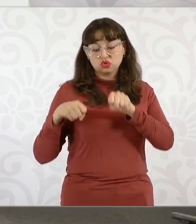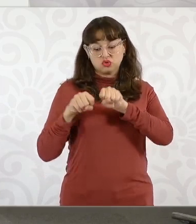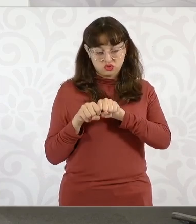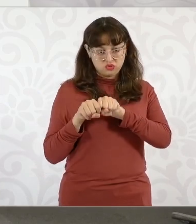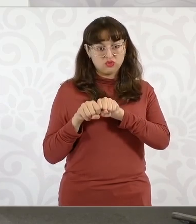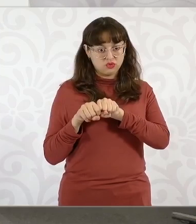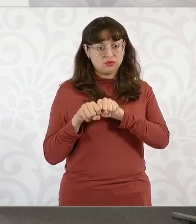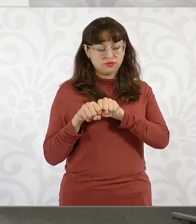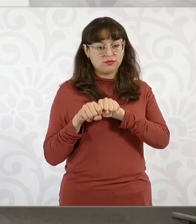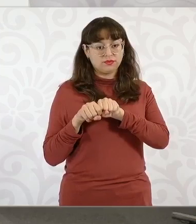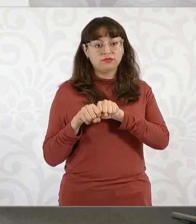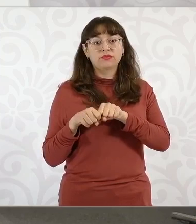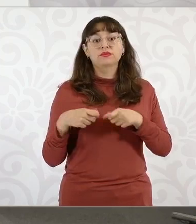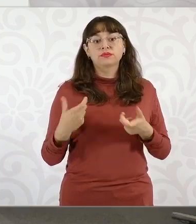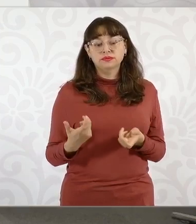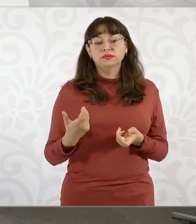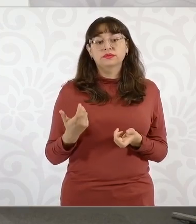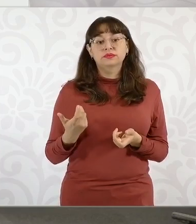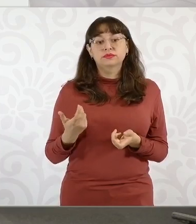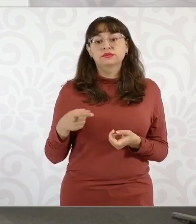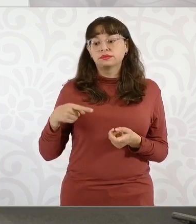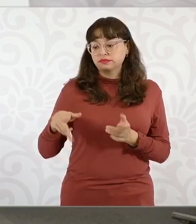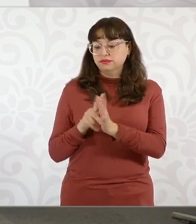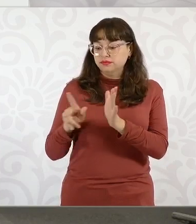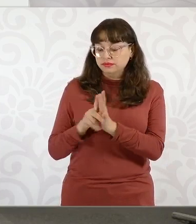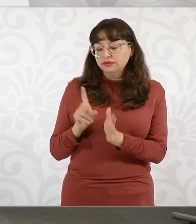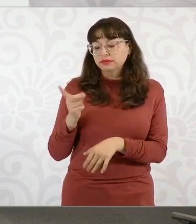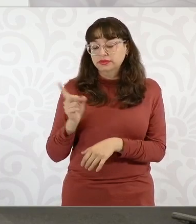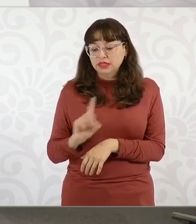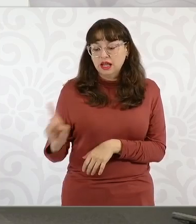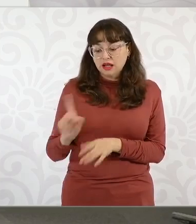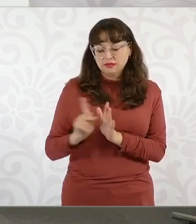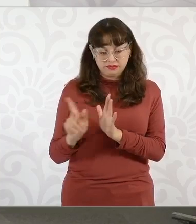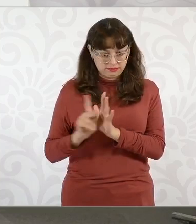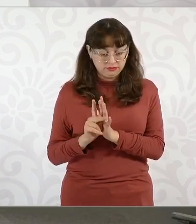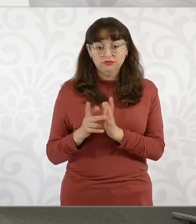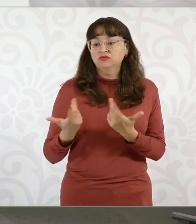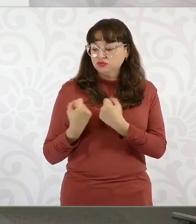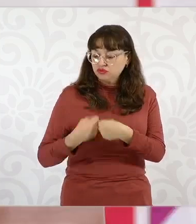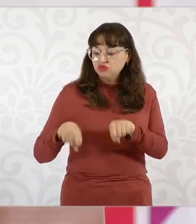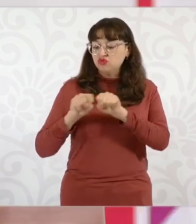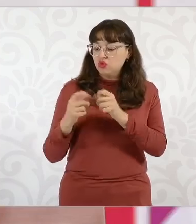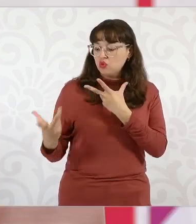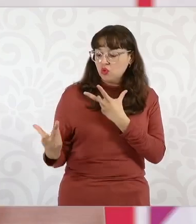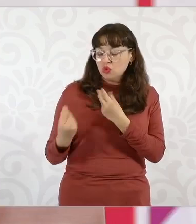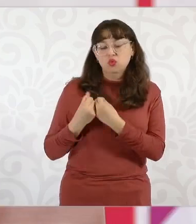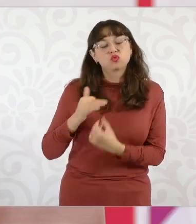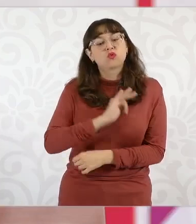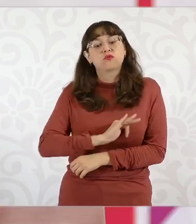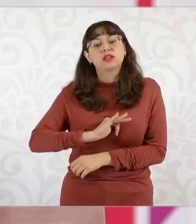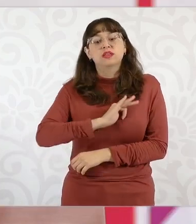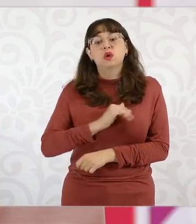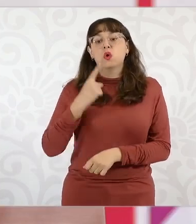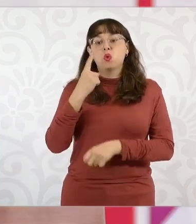es el socio principal de La Derecha Diario, dice: celebrando con mi socio Fer Cerimedo